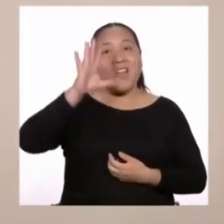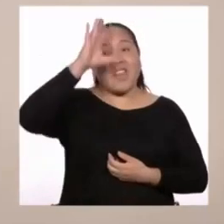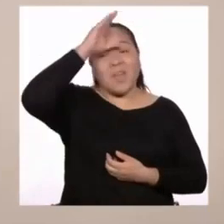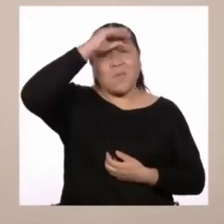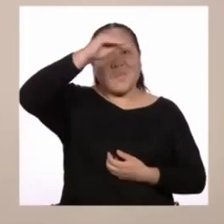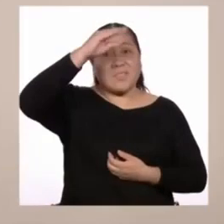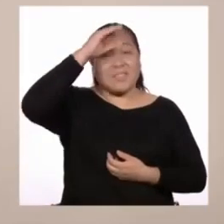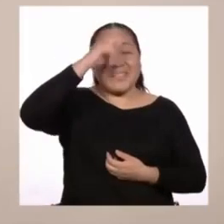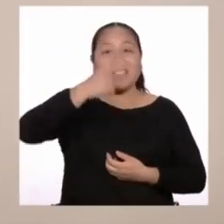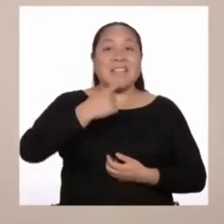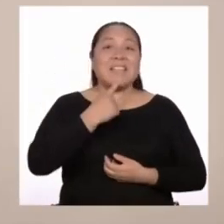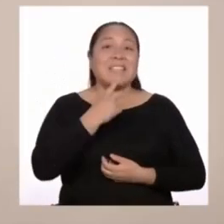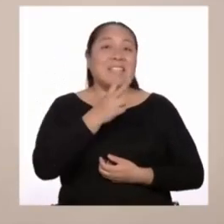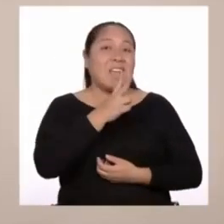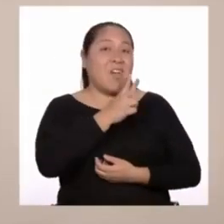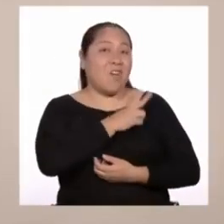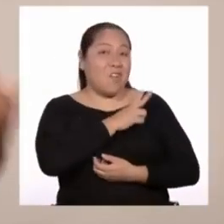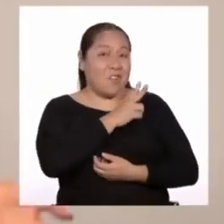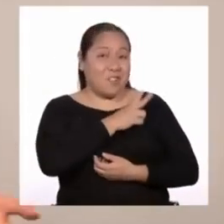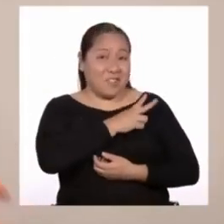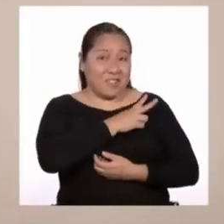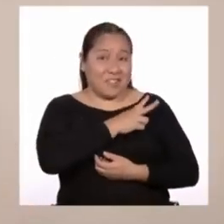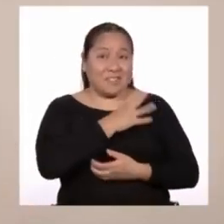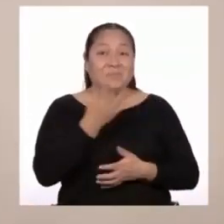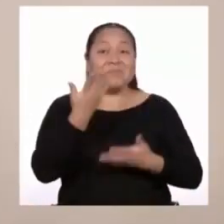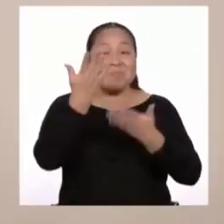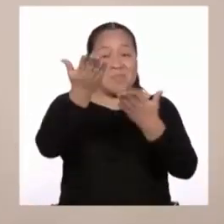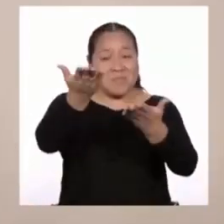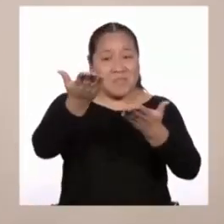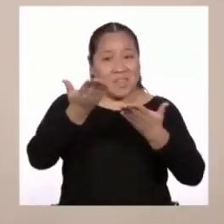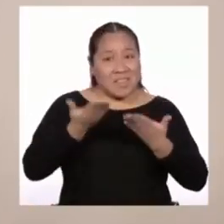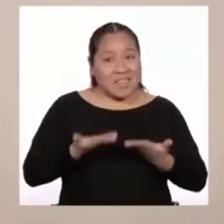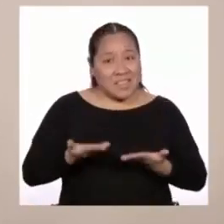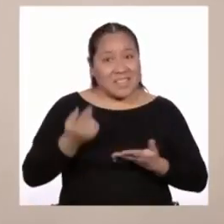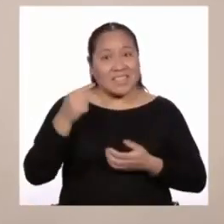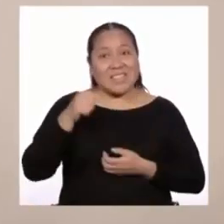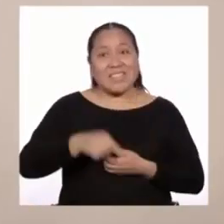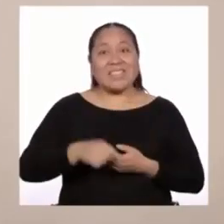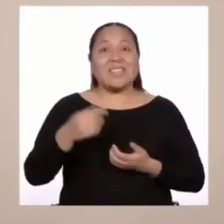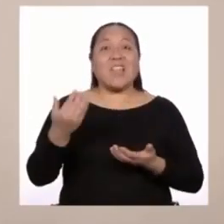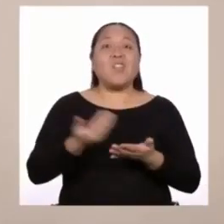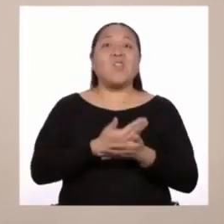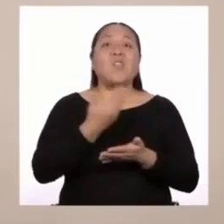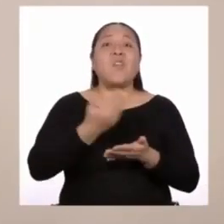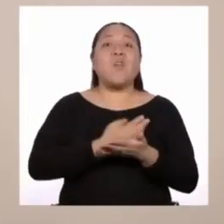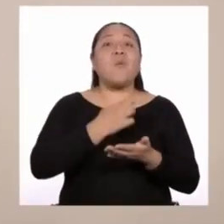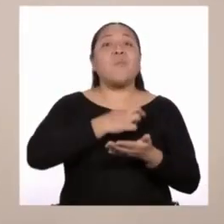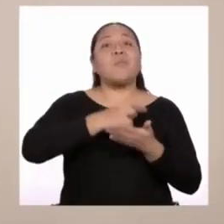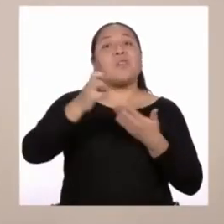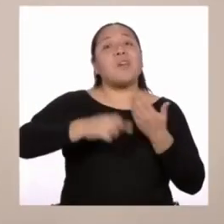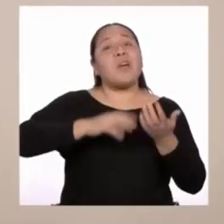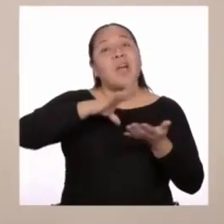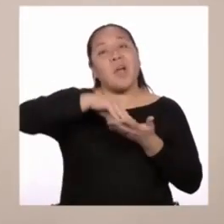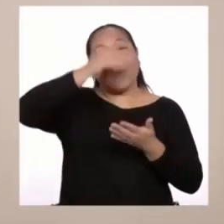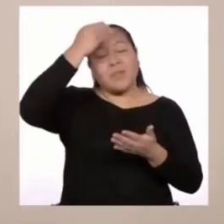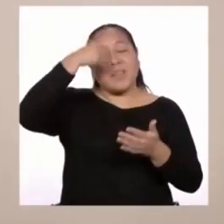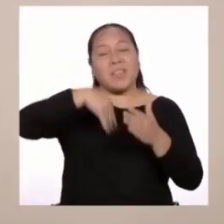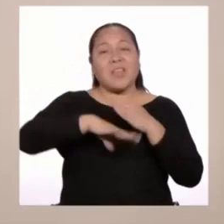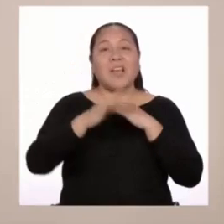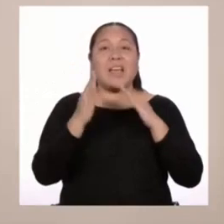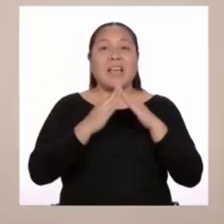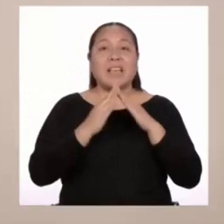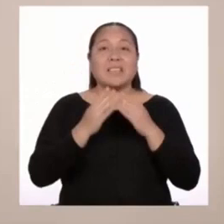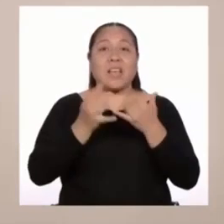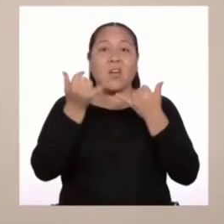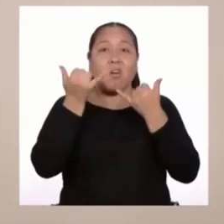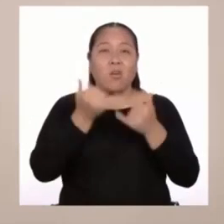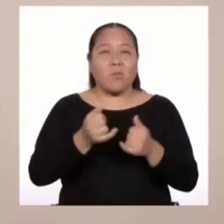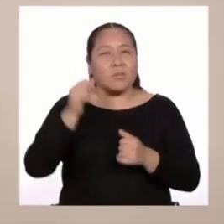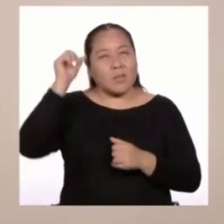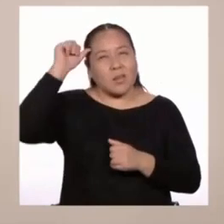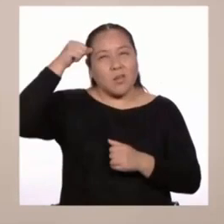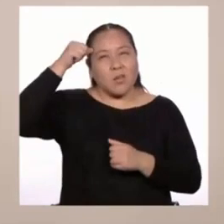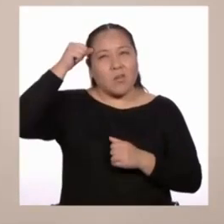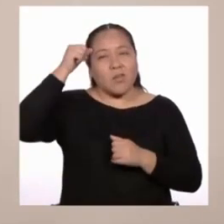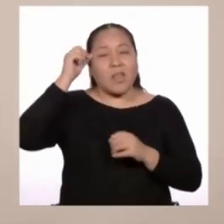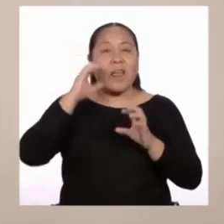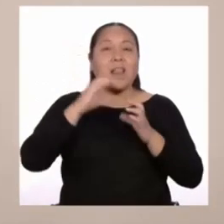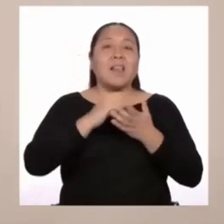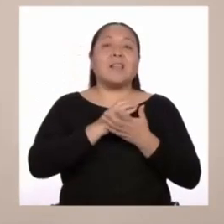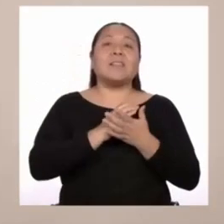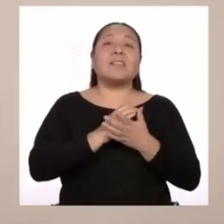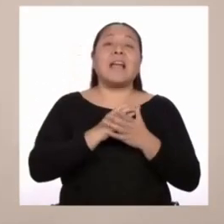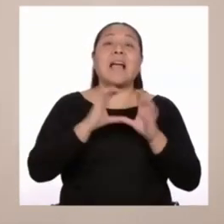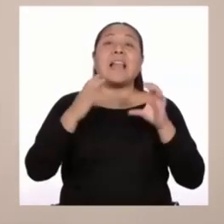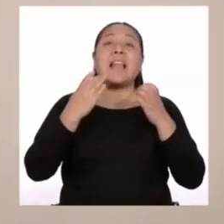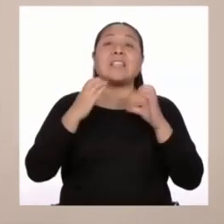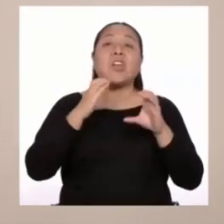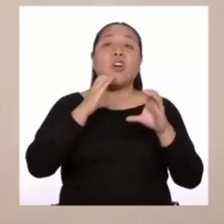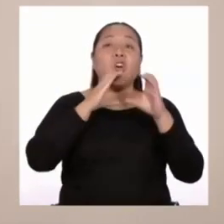y chicos de segundo grado de secundaria. Bienvenidas y bienvenidos a un nuevo programa de Aprendo en Casa. Hoy vamos a reforzar el área de comunicación y nos va